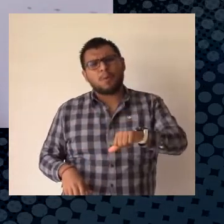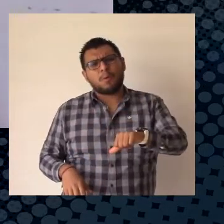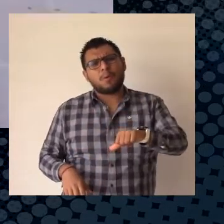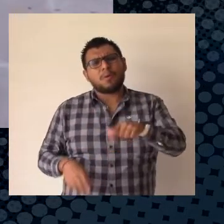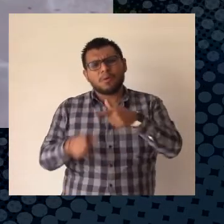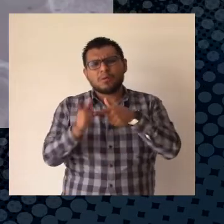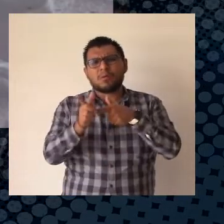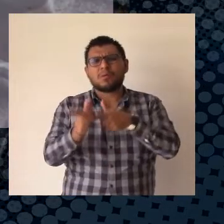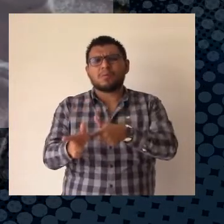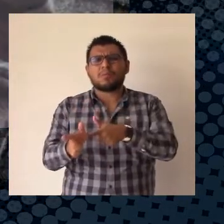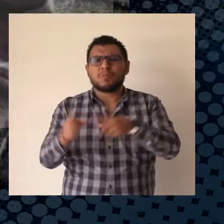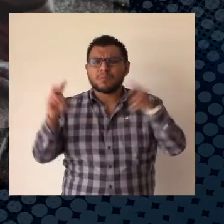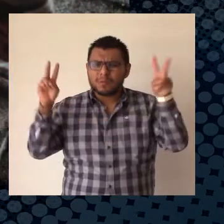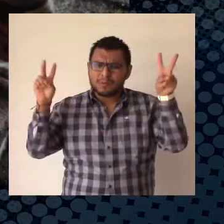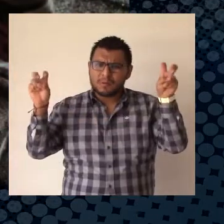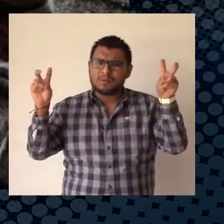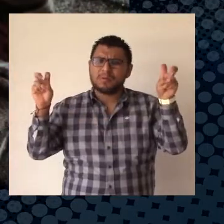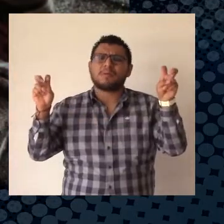a continuar nuestra serie